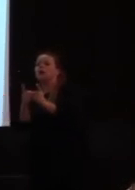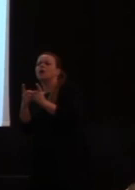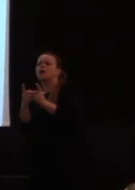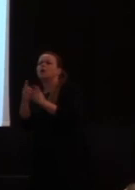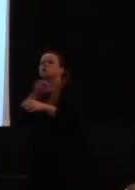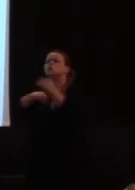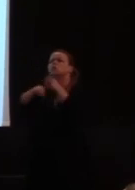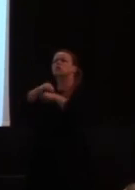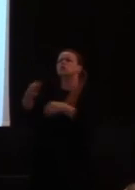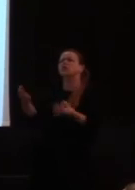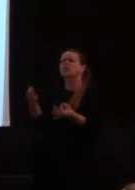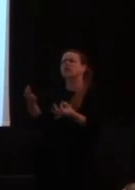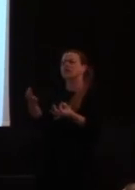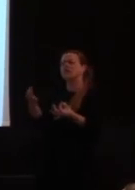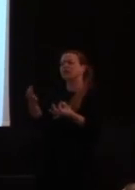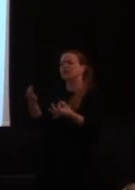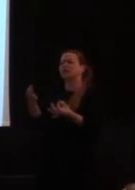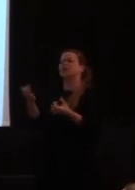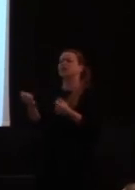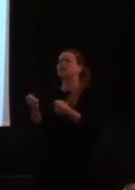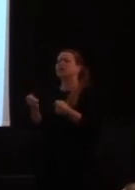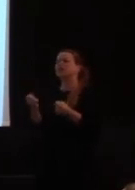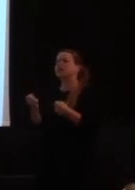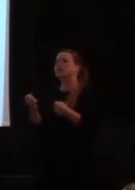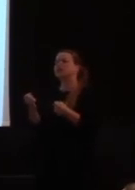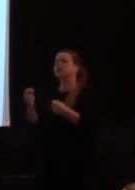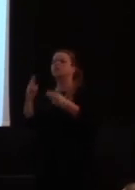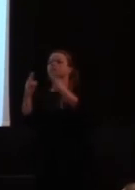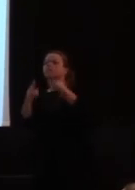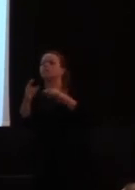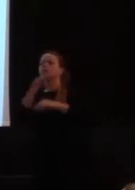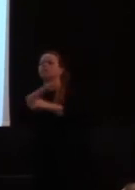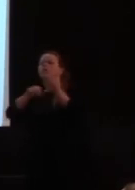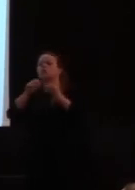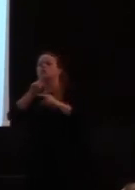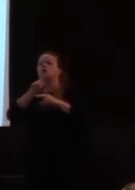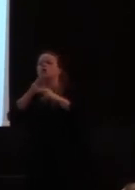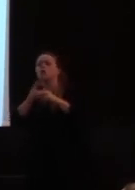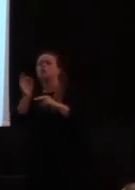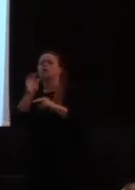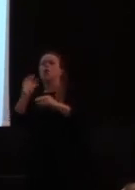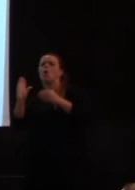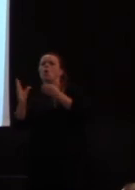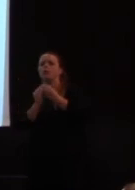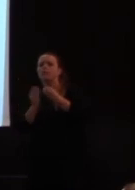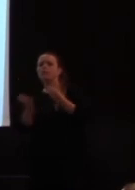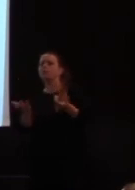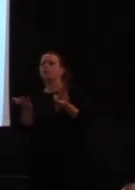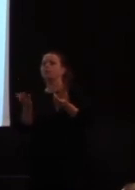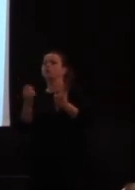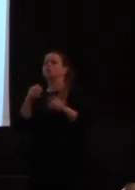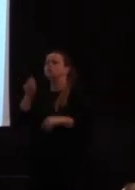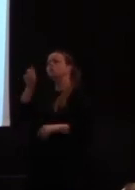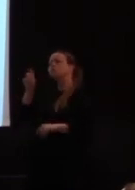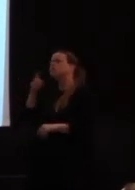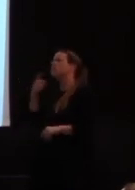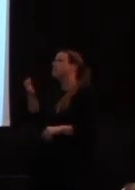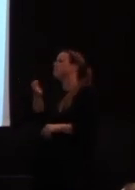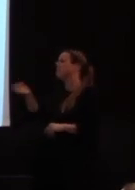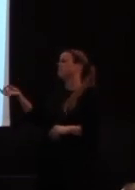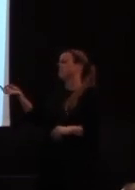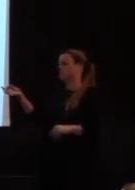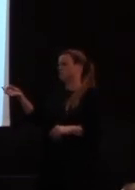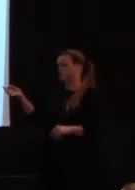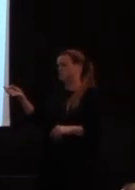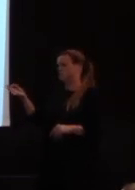sustituye, lo va marcando, ¿eh? Y el chaval dice, sustituye a un nombre o a un complemento, entonces la profesora dice, perfecto, bueno, tal